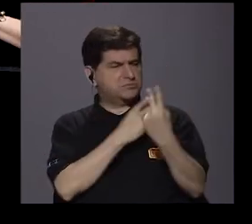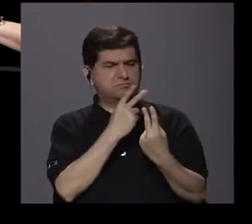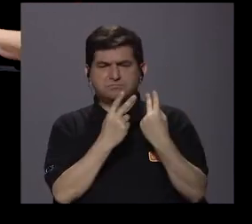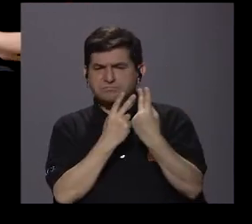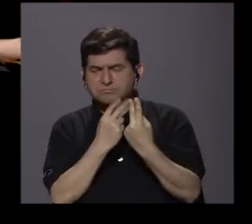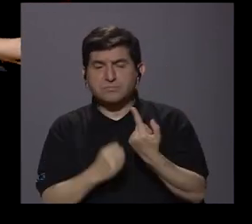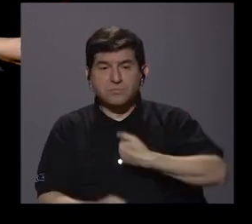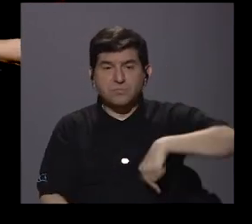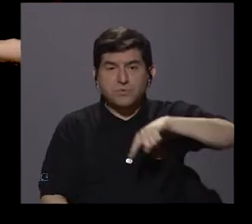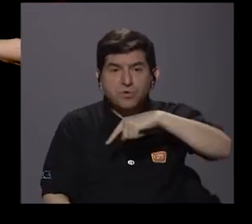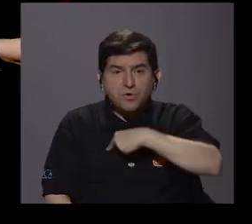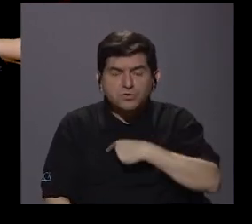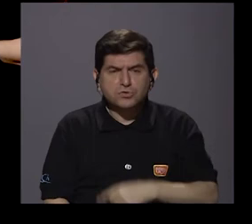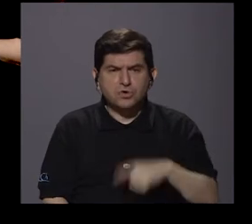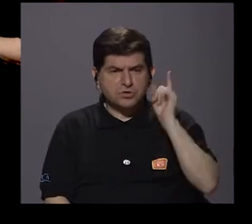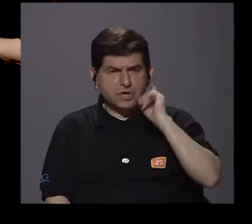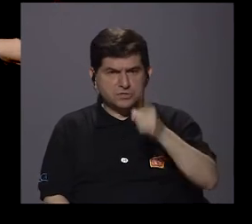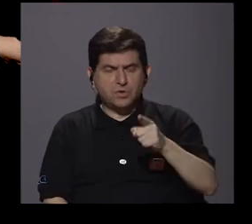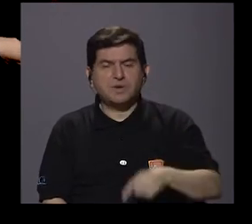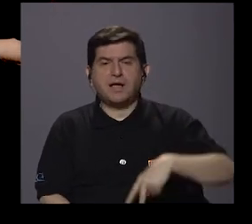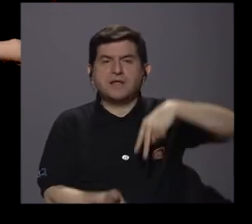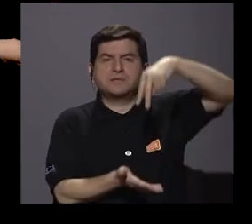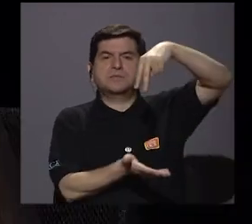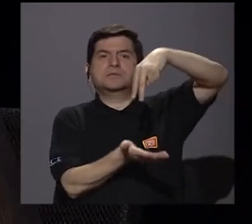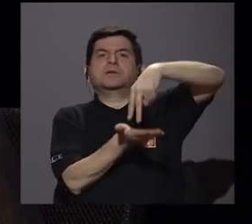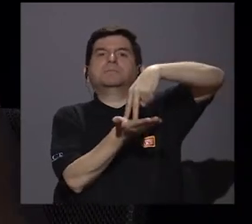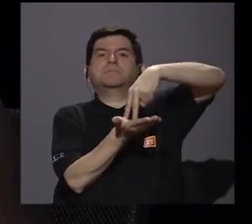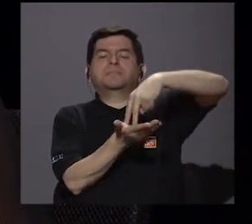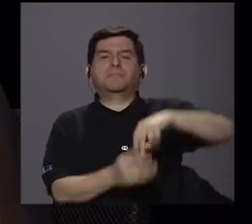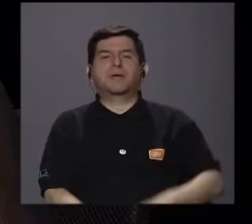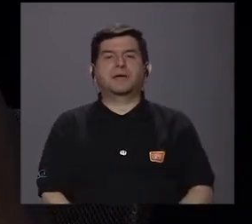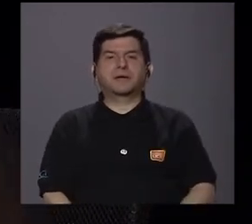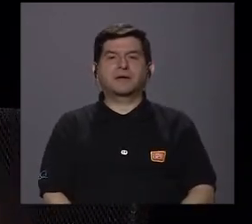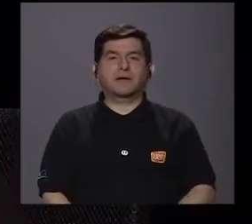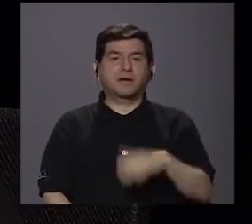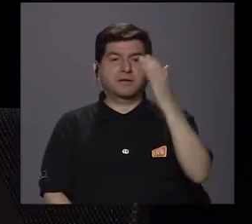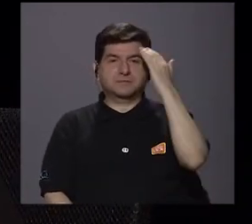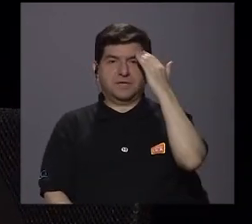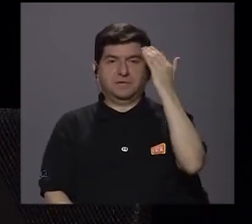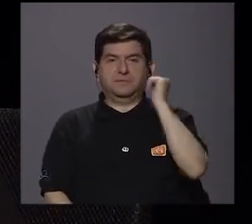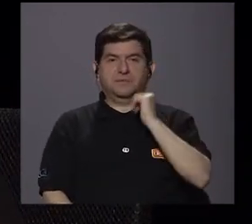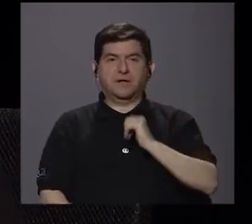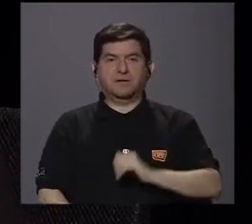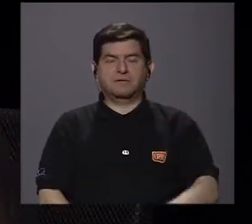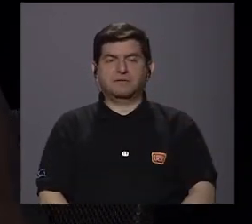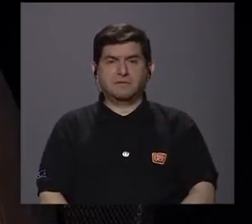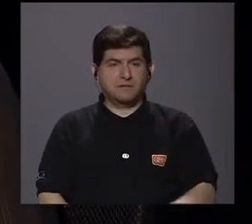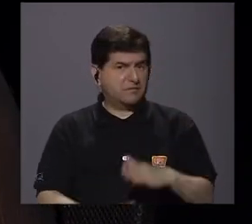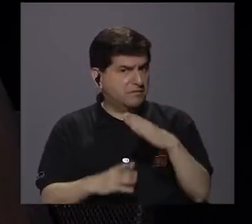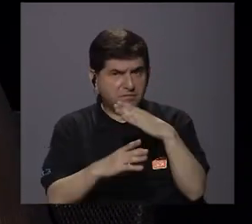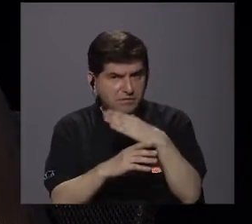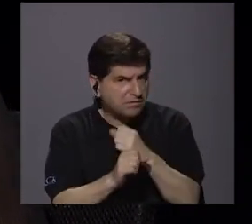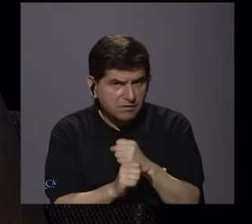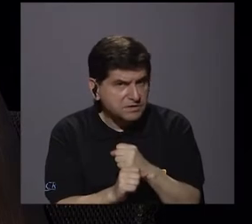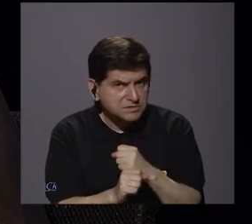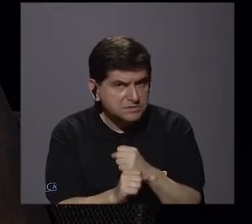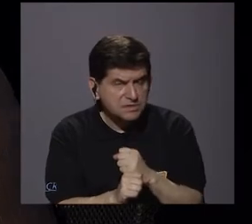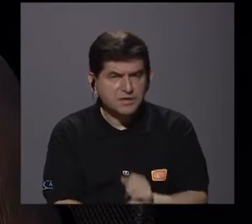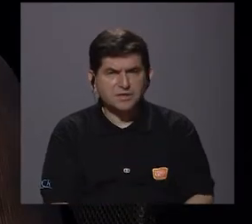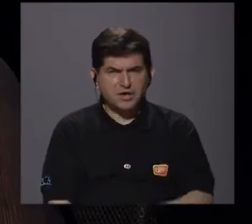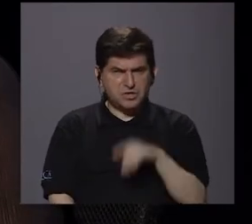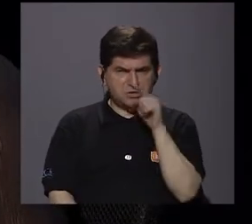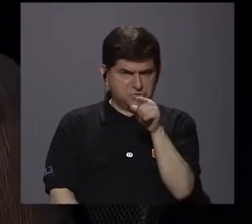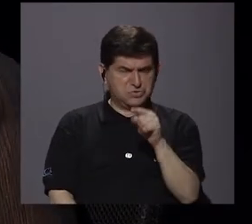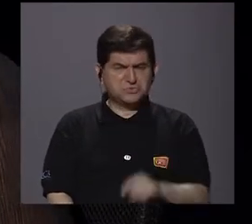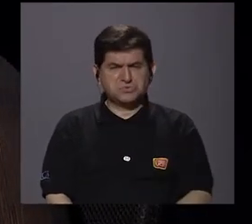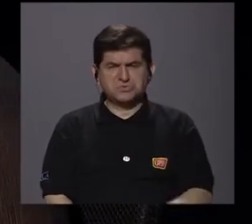rondas, nosotras éramos obligadas a ponernos de pie, a saludarlos? Y si no lo hacíamos,